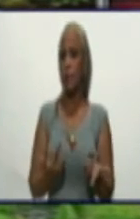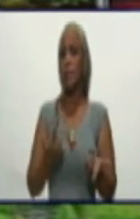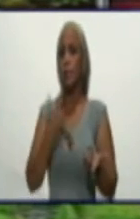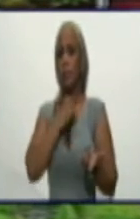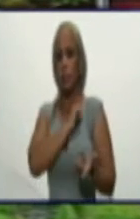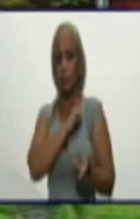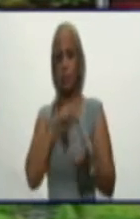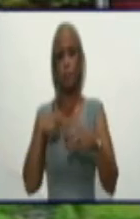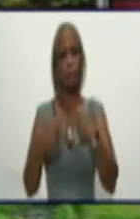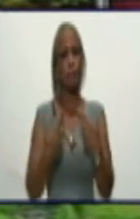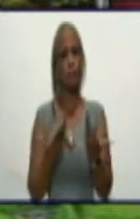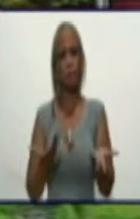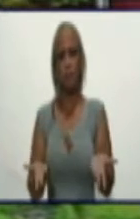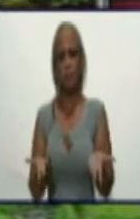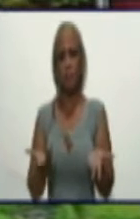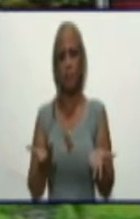de